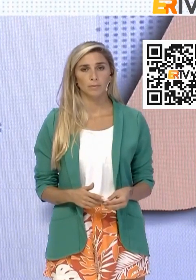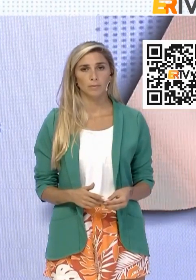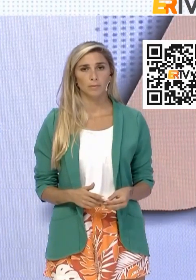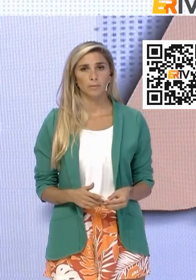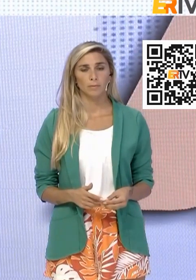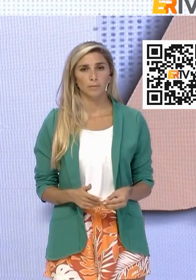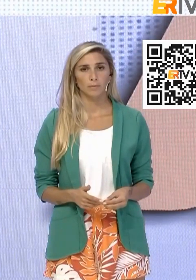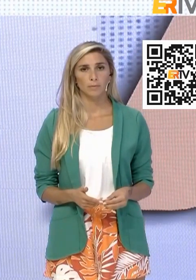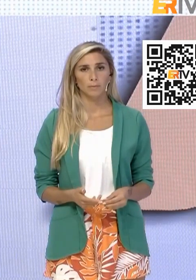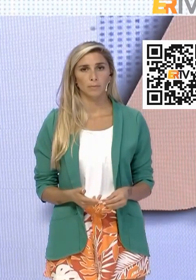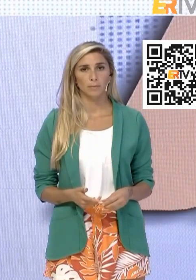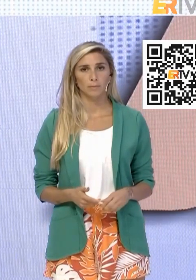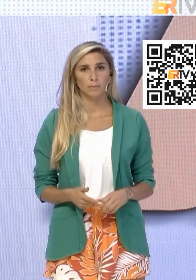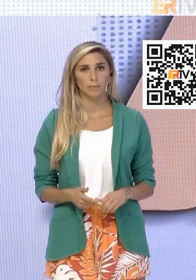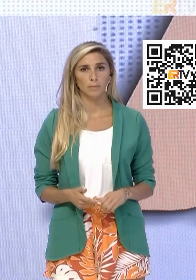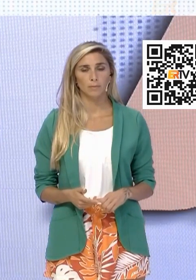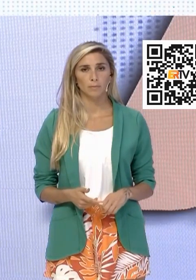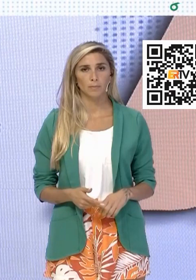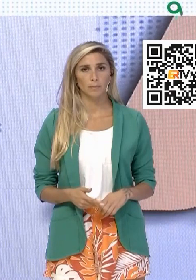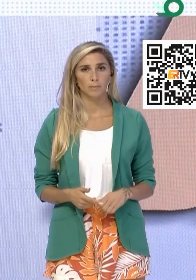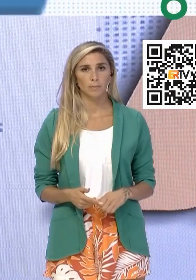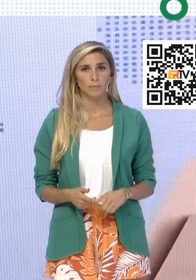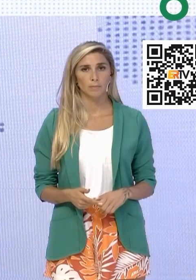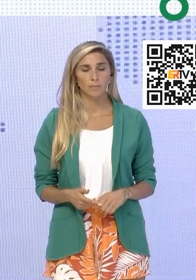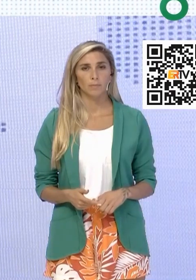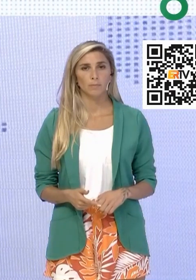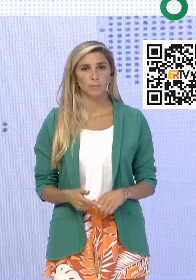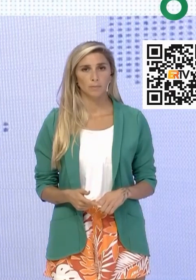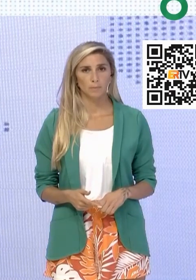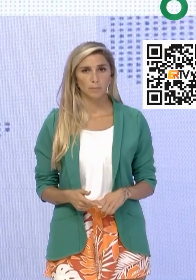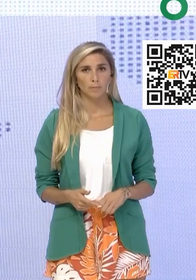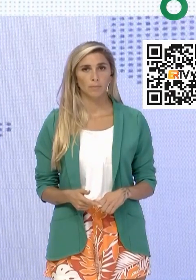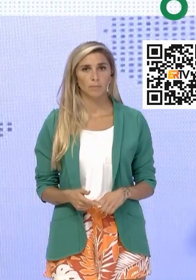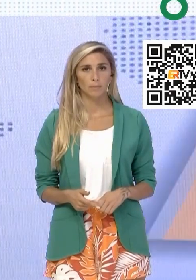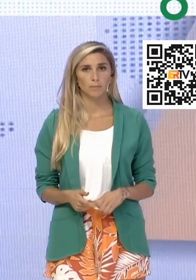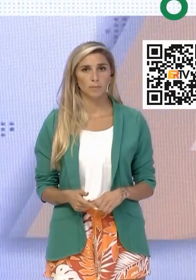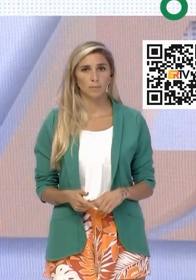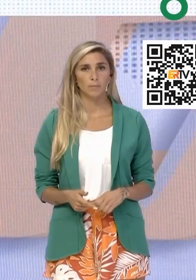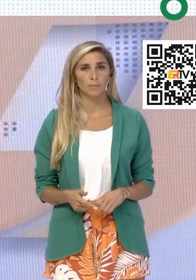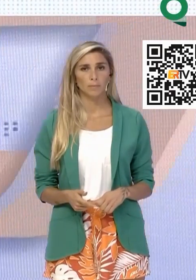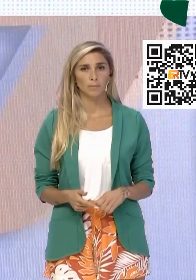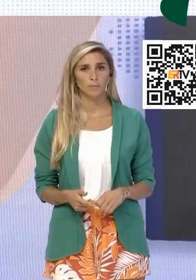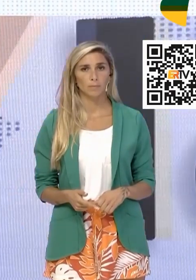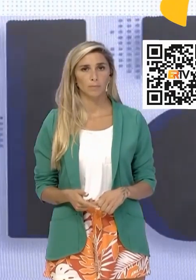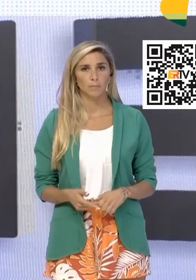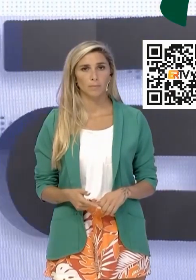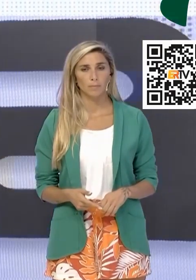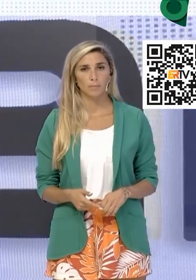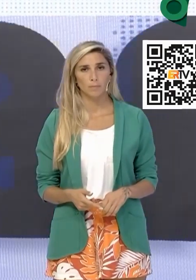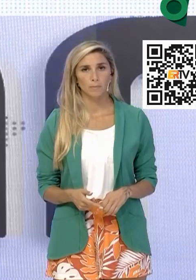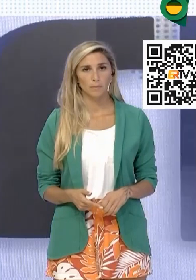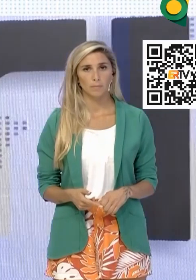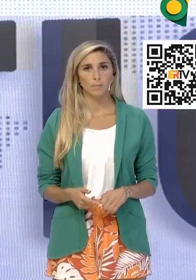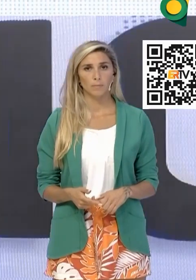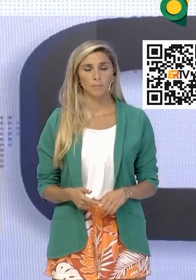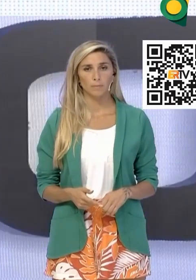dice, basta. O sea, los usuarios tenemos que ser responsables en el manejo y en el uso que nosotros